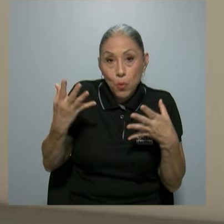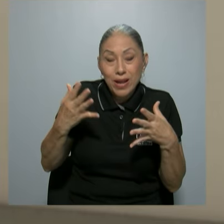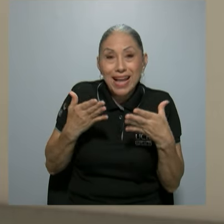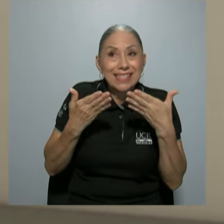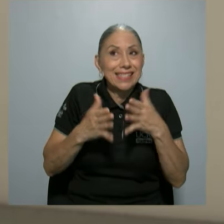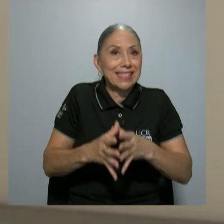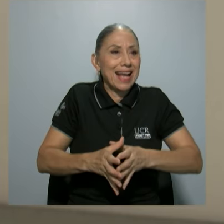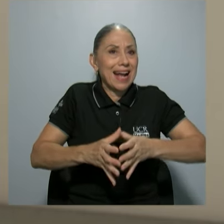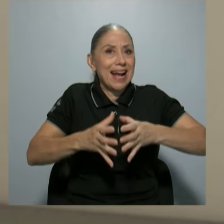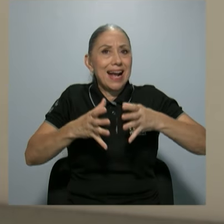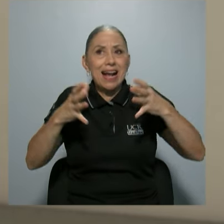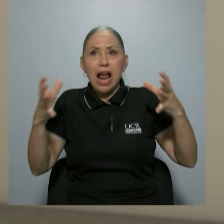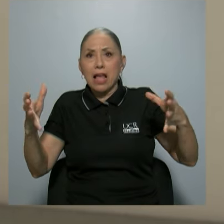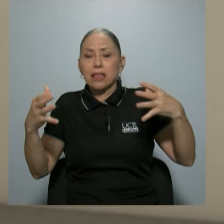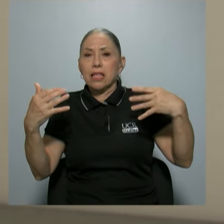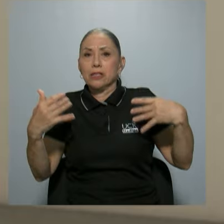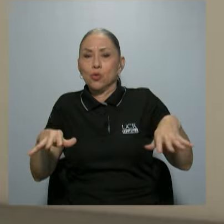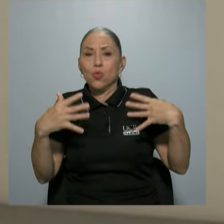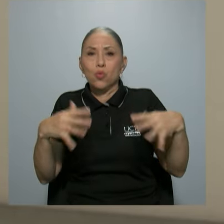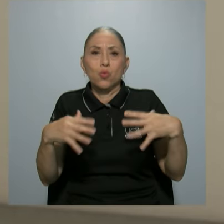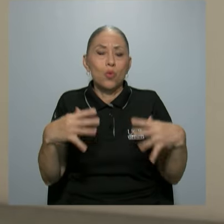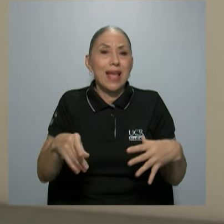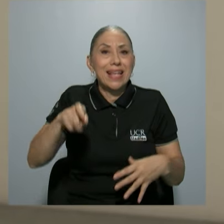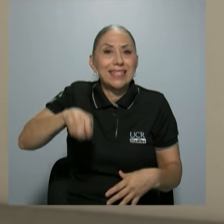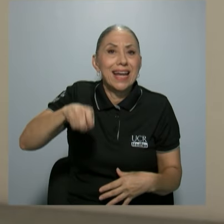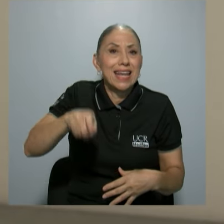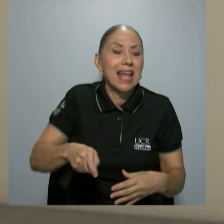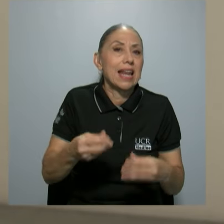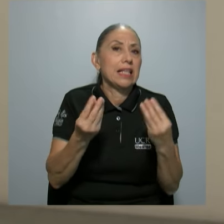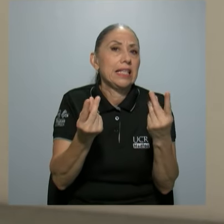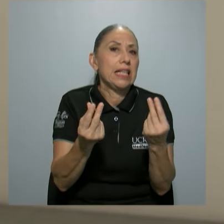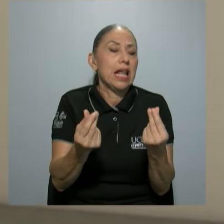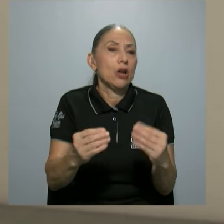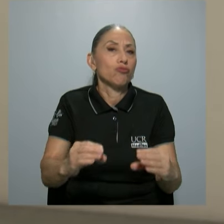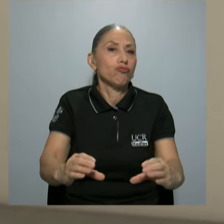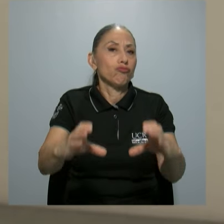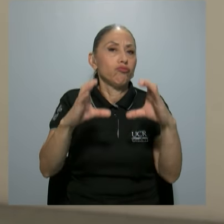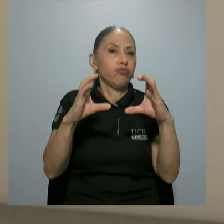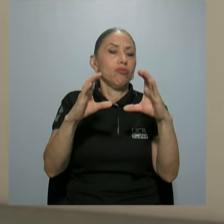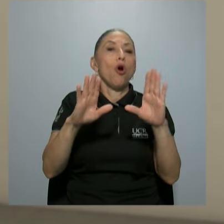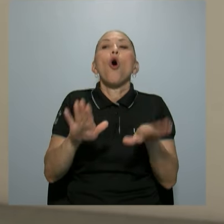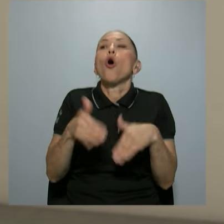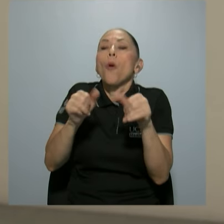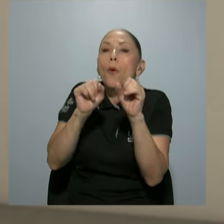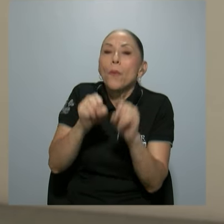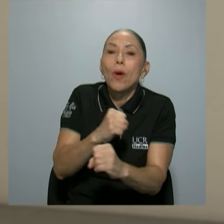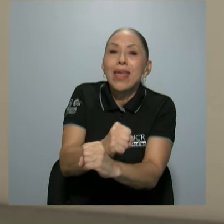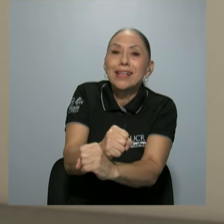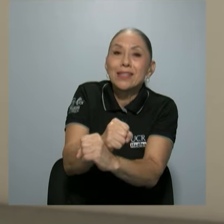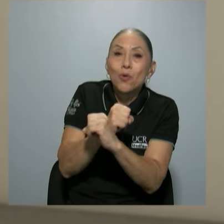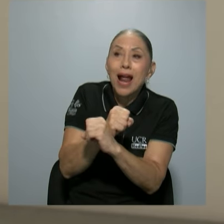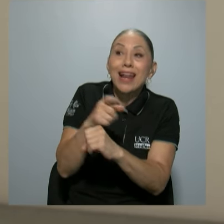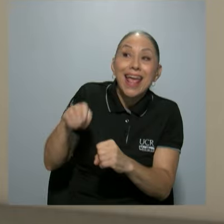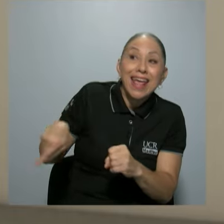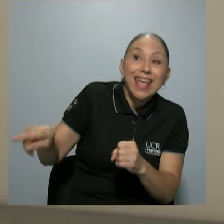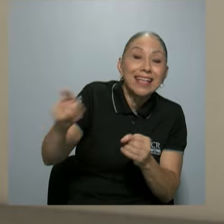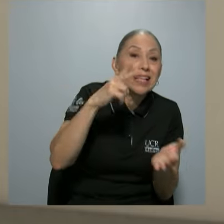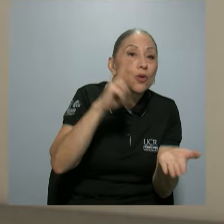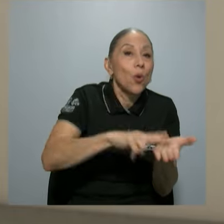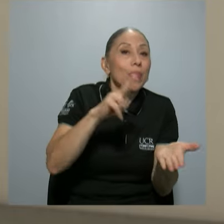tan ricas, que requieren tanto capital, no se le otorguen a las personas que terminan contribuyendo en las